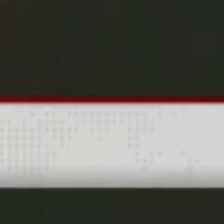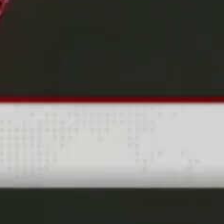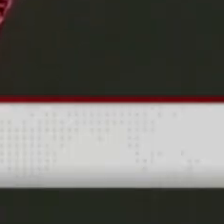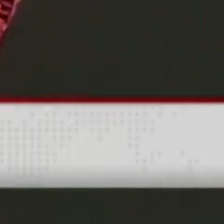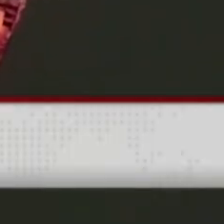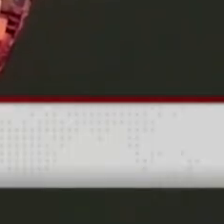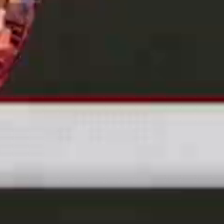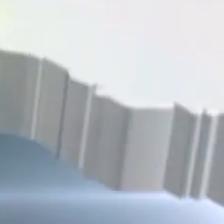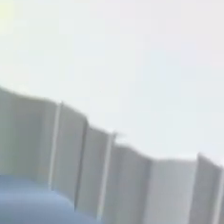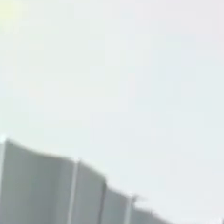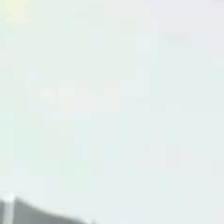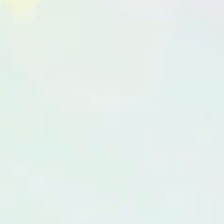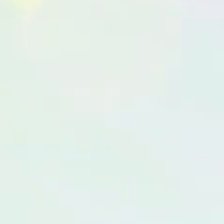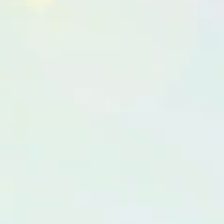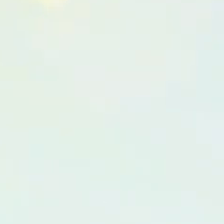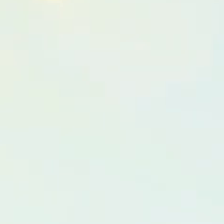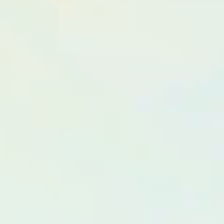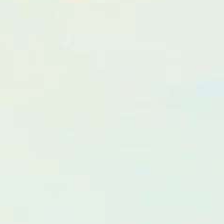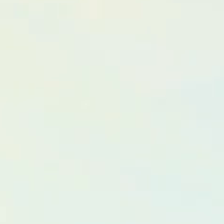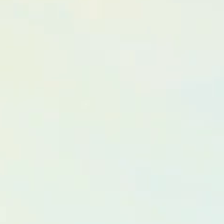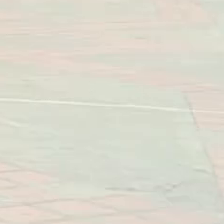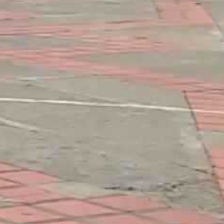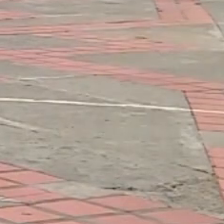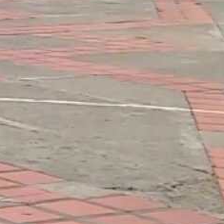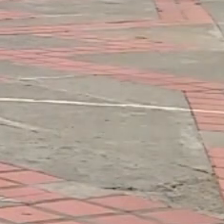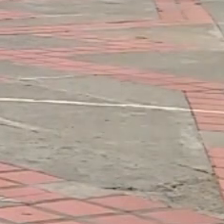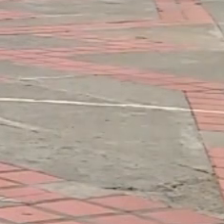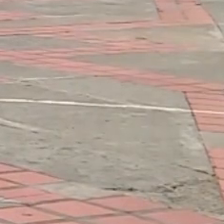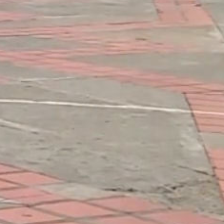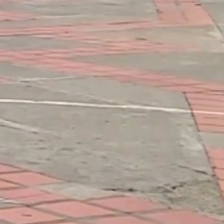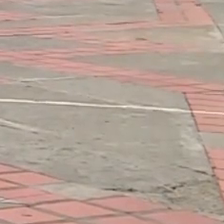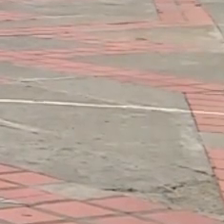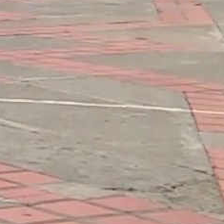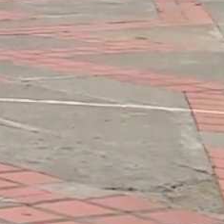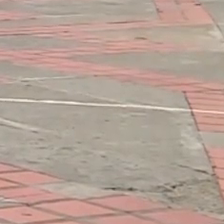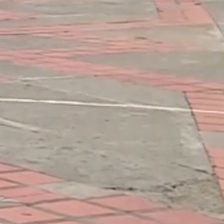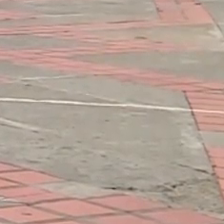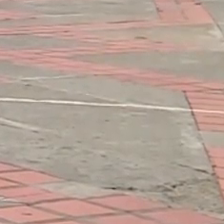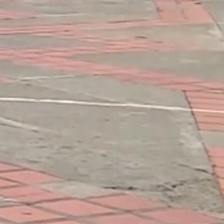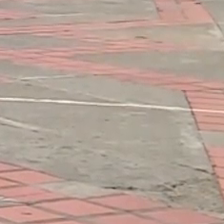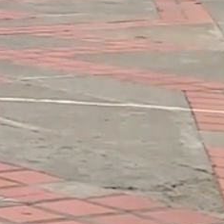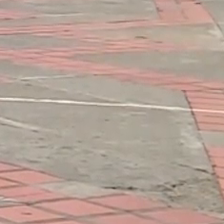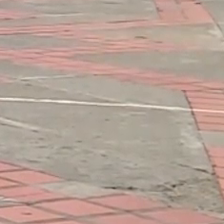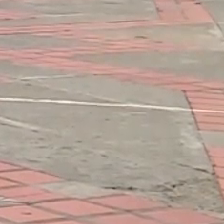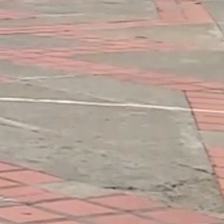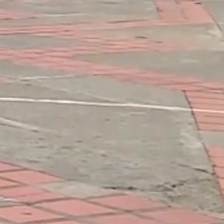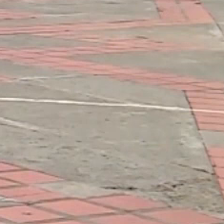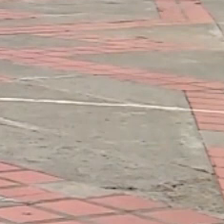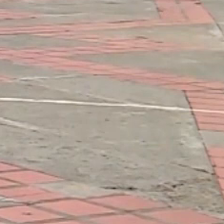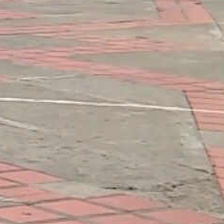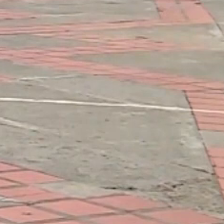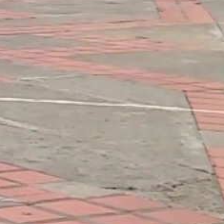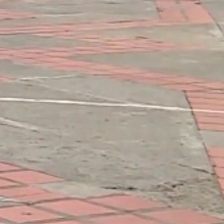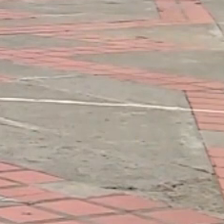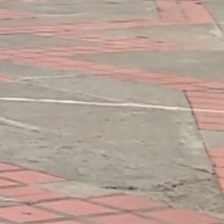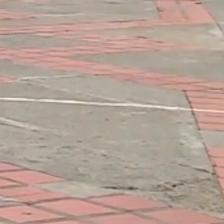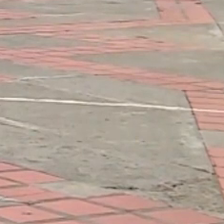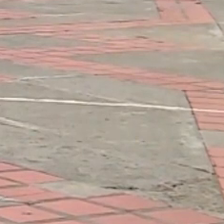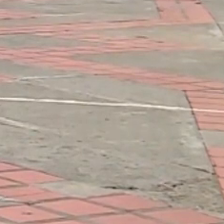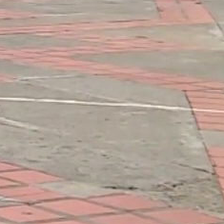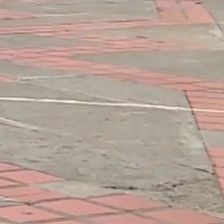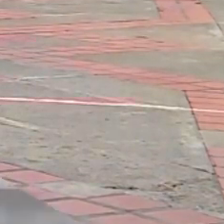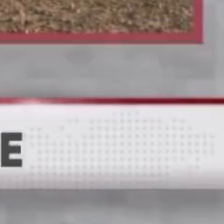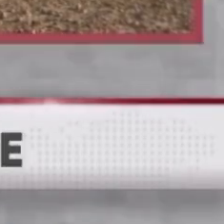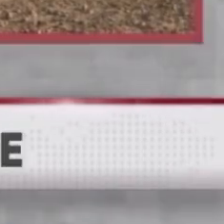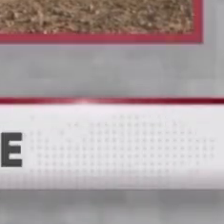del coronavirus. Por toda la región, con motivo de esta contingencia del coronavirus, nos hablamos desde Yumbo, la